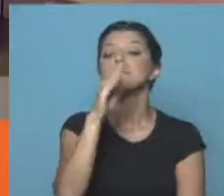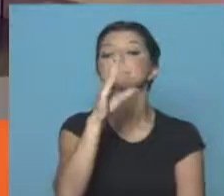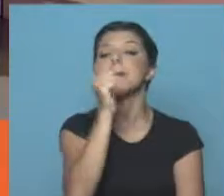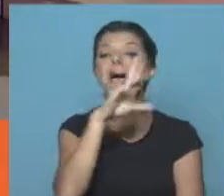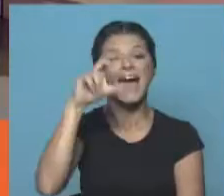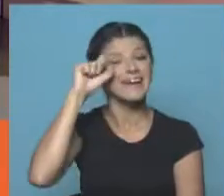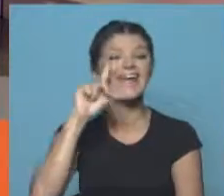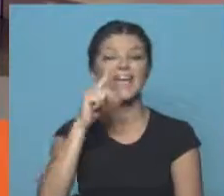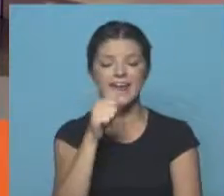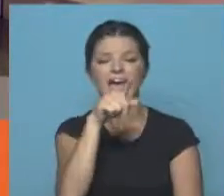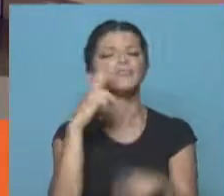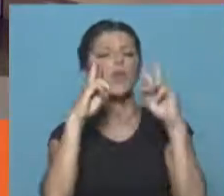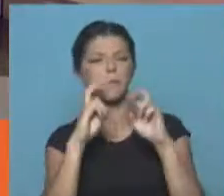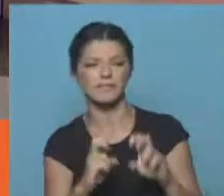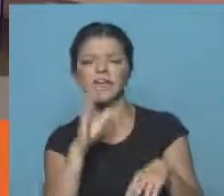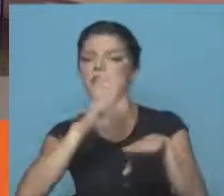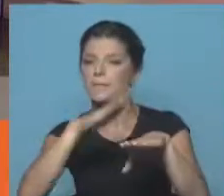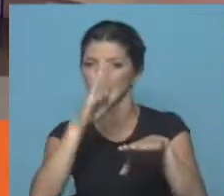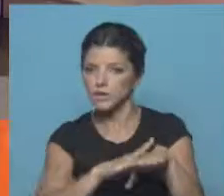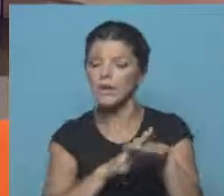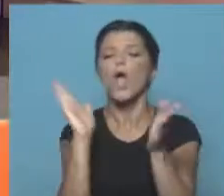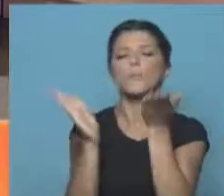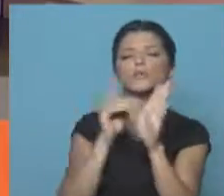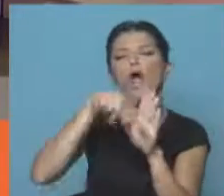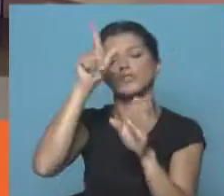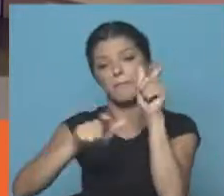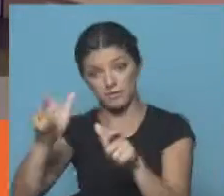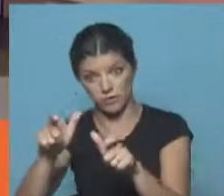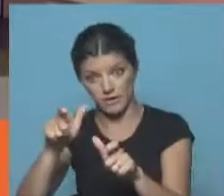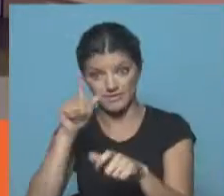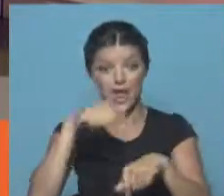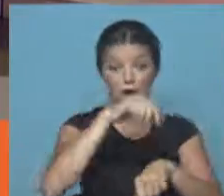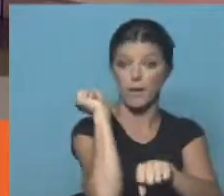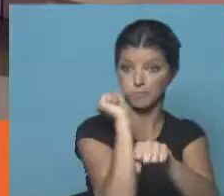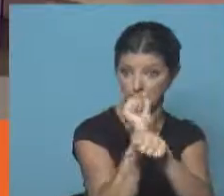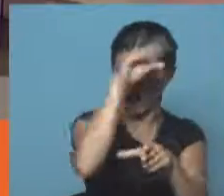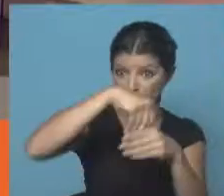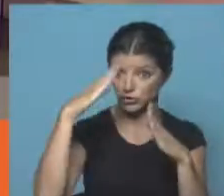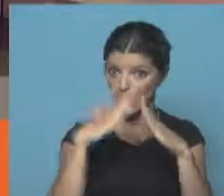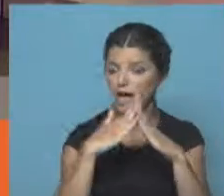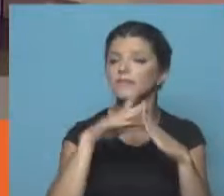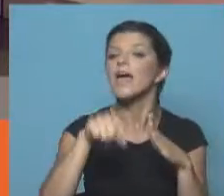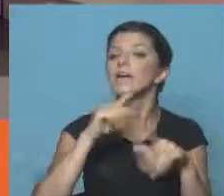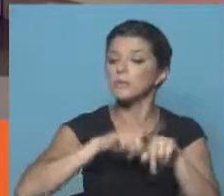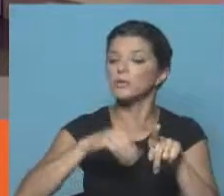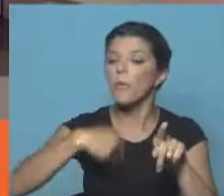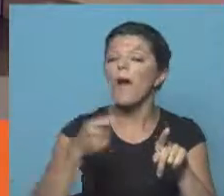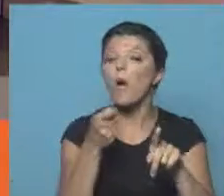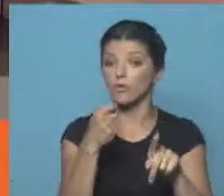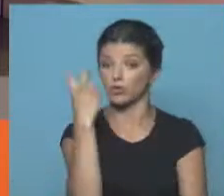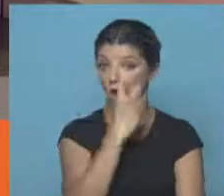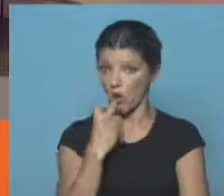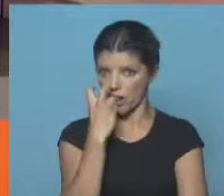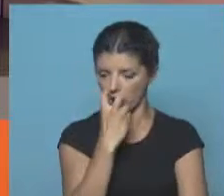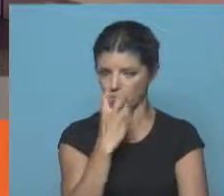lesa humanidad, cumple prisión preventiva y espera el juicio oral en un juzgado federal de La Plata. ¿Qué determinó el juez a